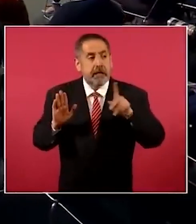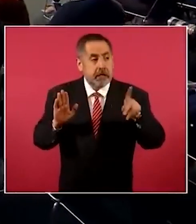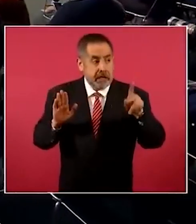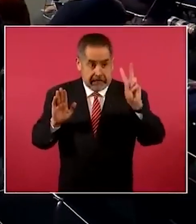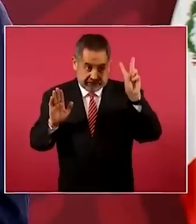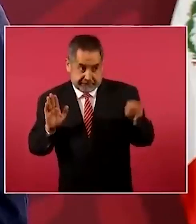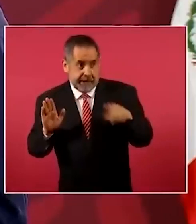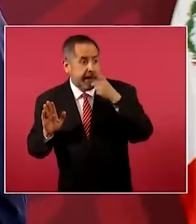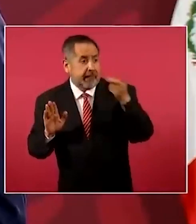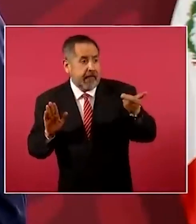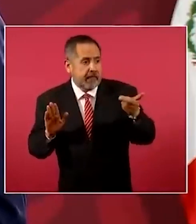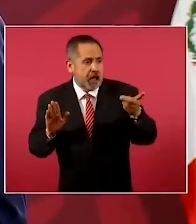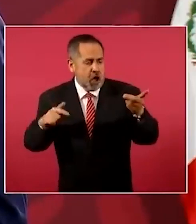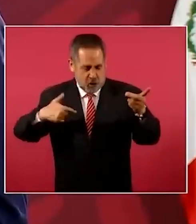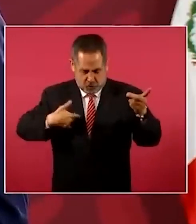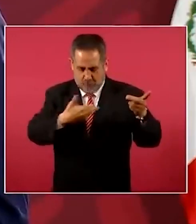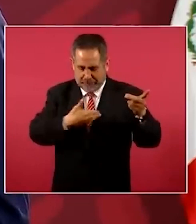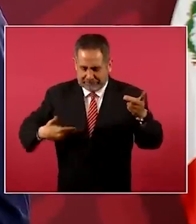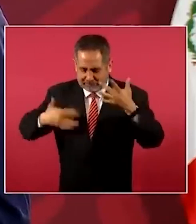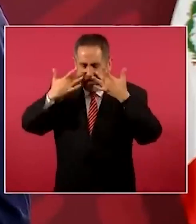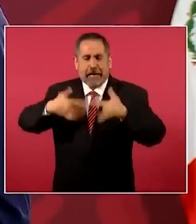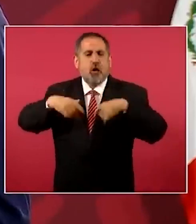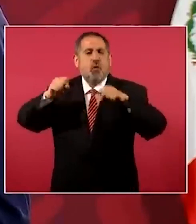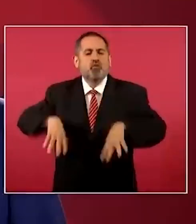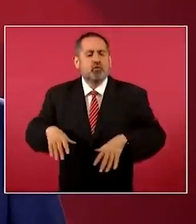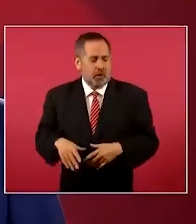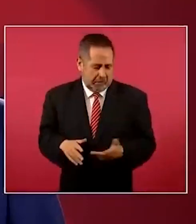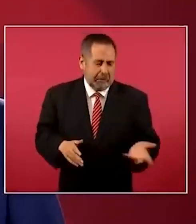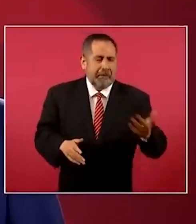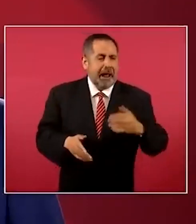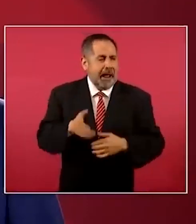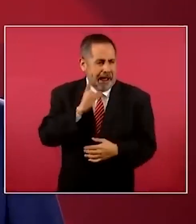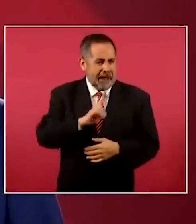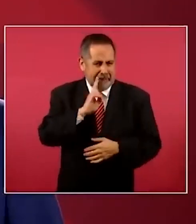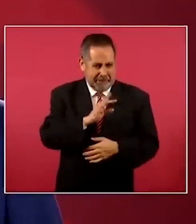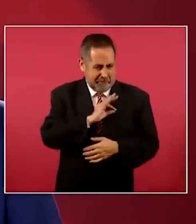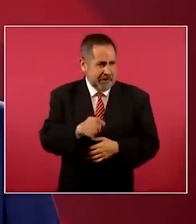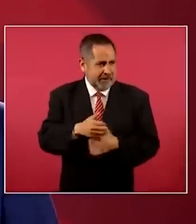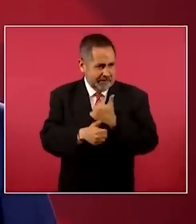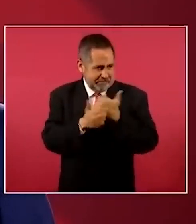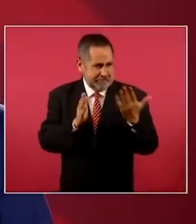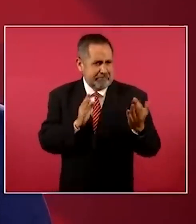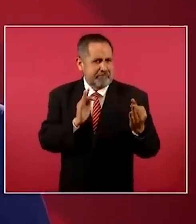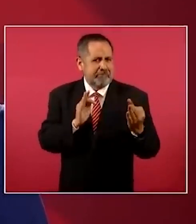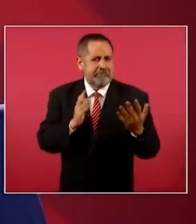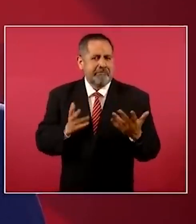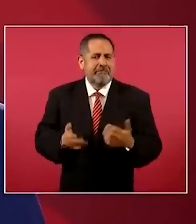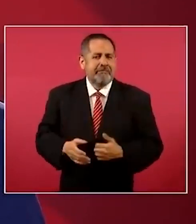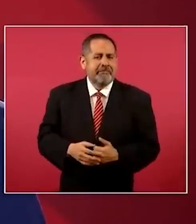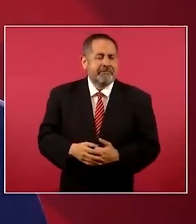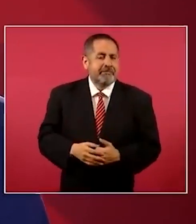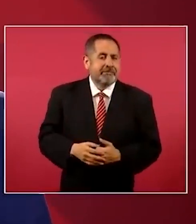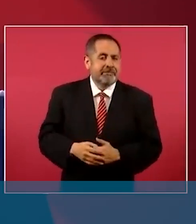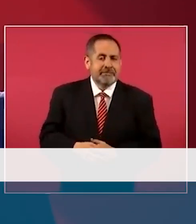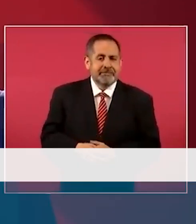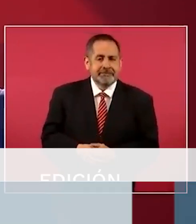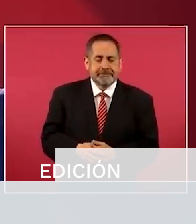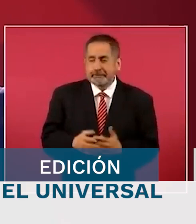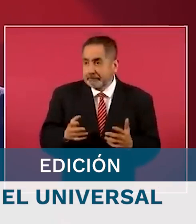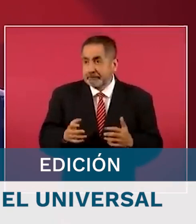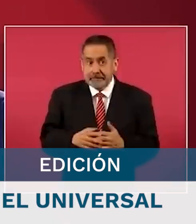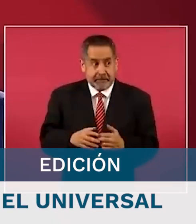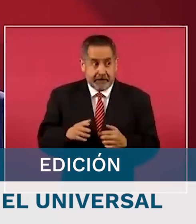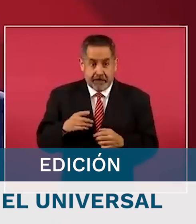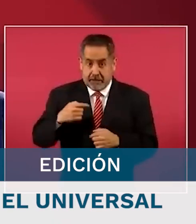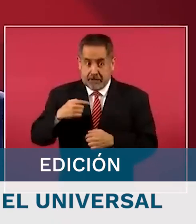a las 10:30 de la mañana y escribieron alzar la voz contra la tiranía asistentes a la marcha el INE no se toca